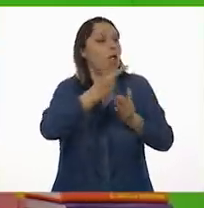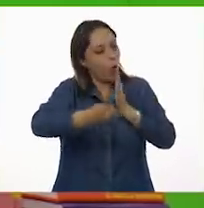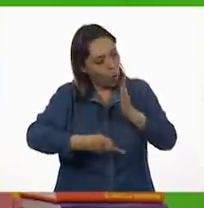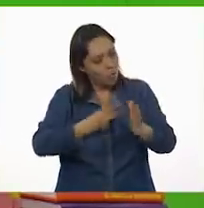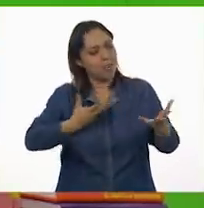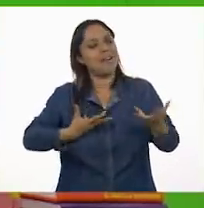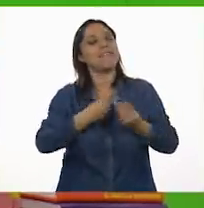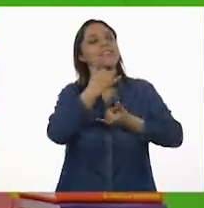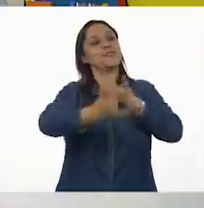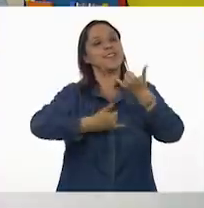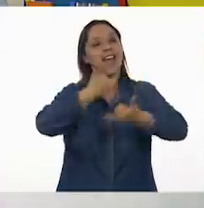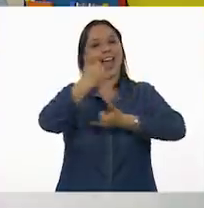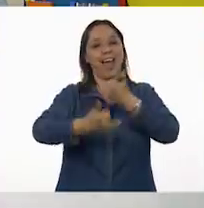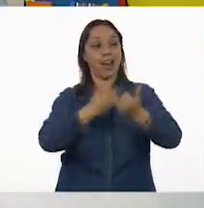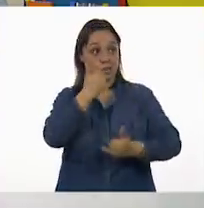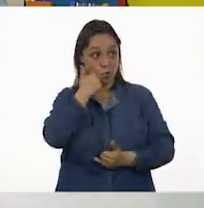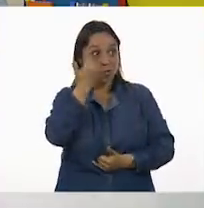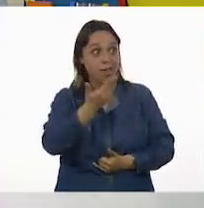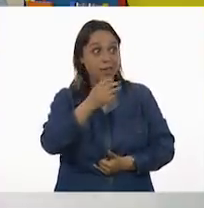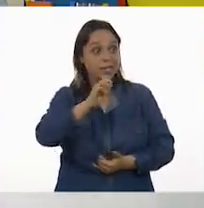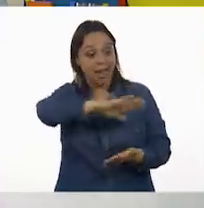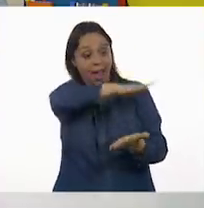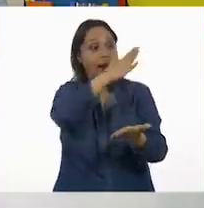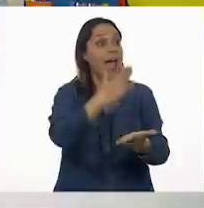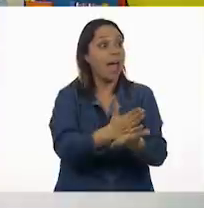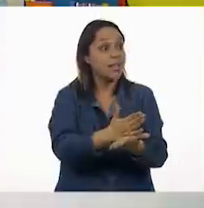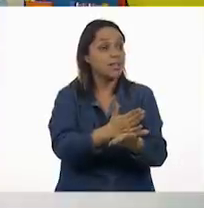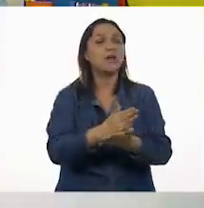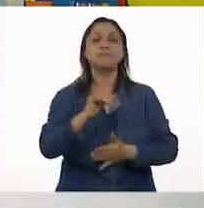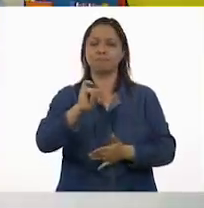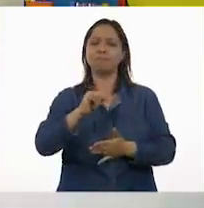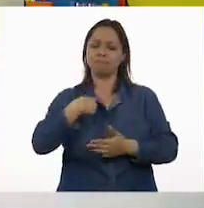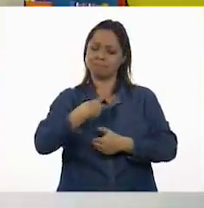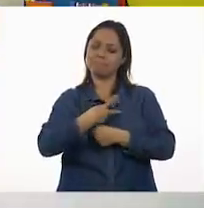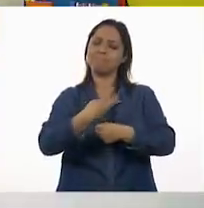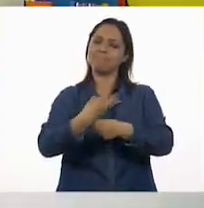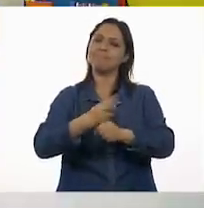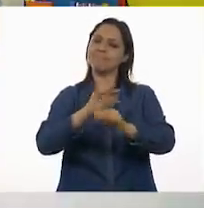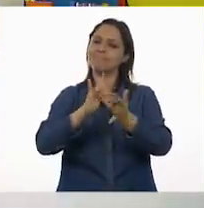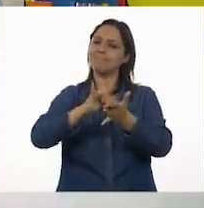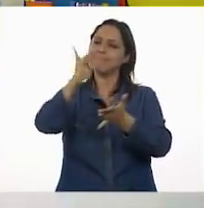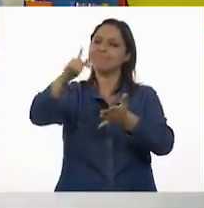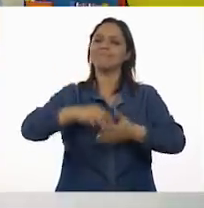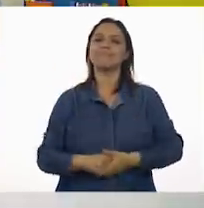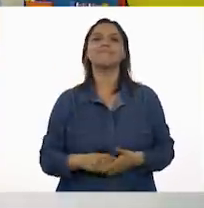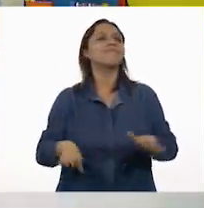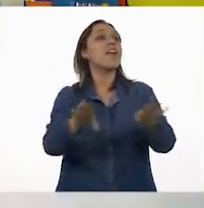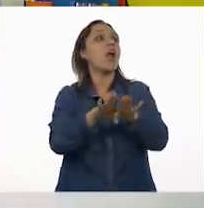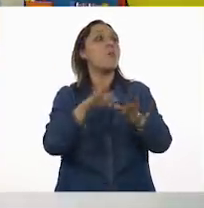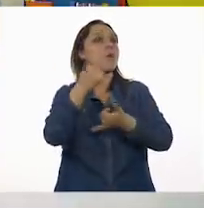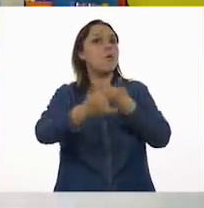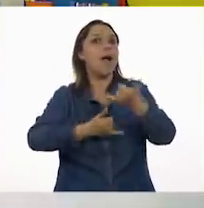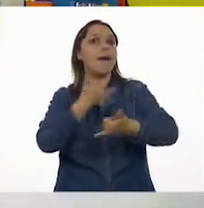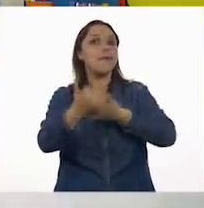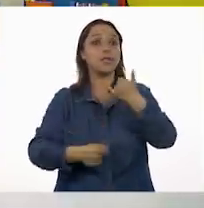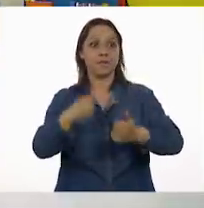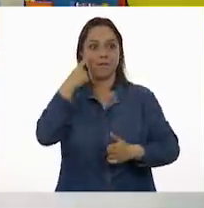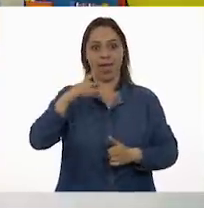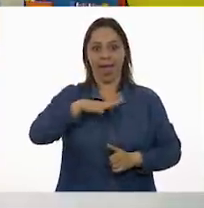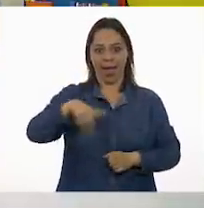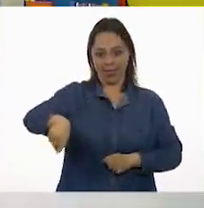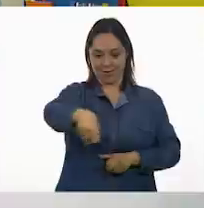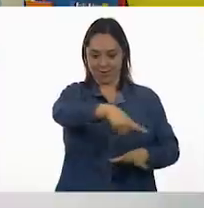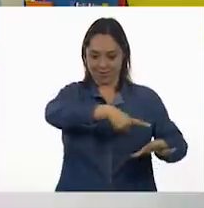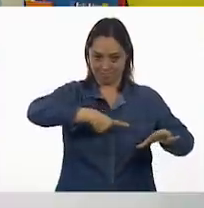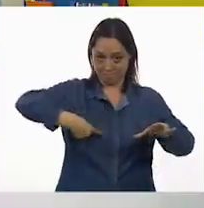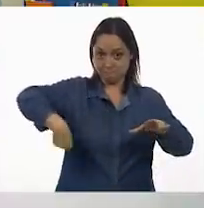con nosotras. ¿Quieres jugar a Stop? Claro, gracias por invitarme. ¿Cómo vamos a jugar? Muy bien. Bueno, aquí tenemos ya nuestro círculo.